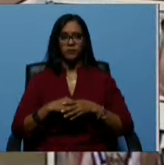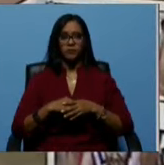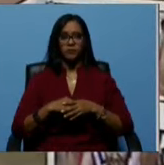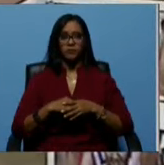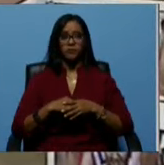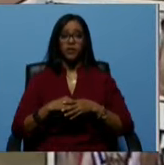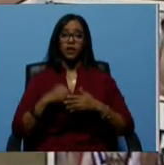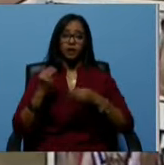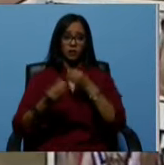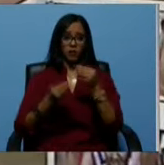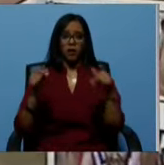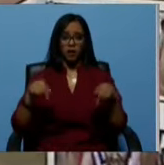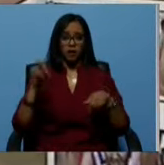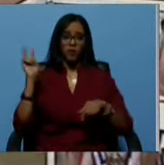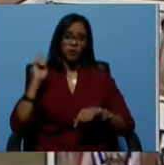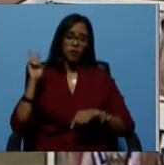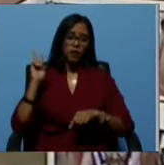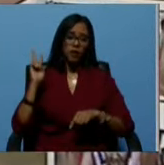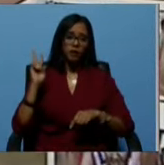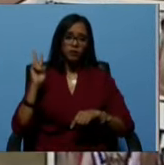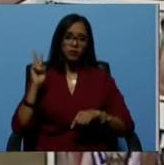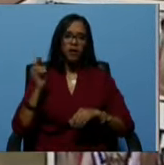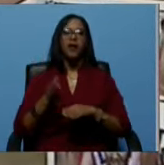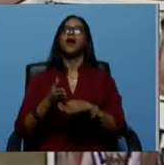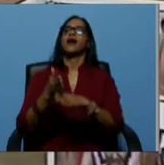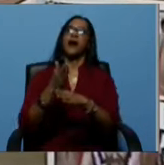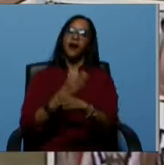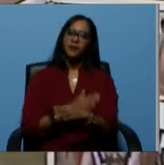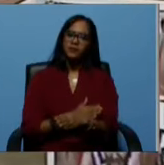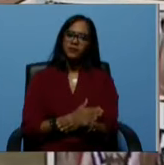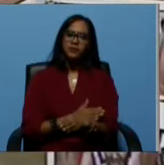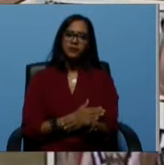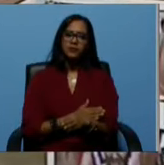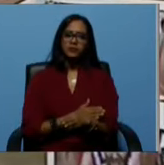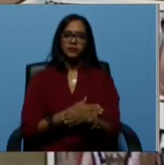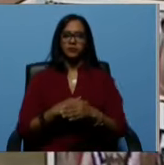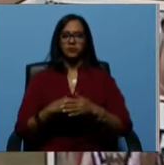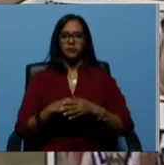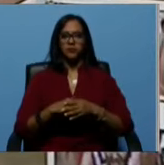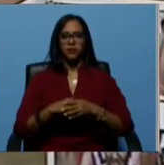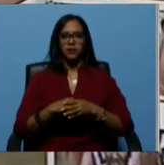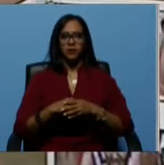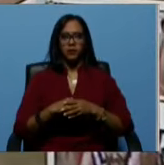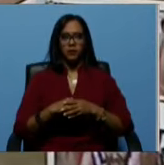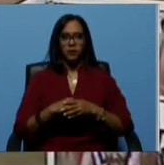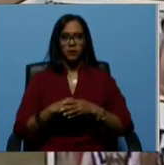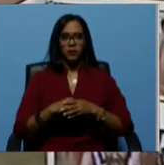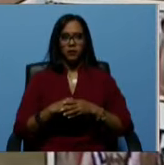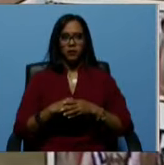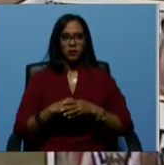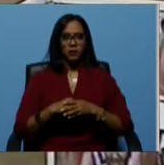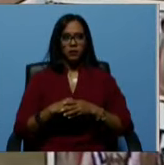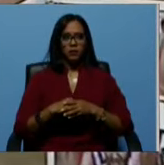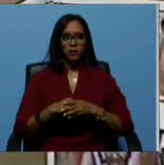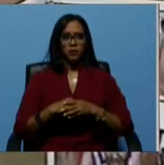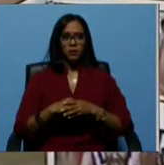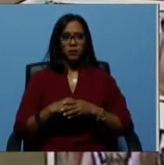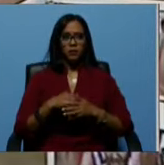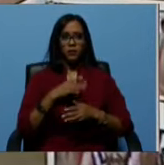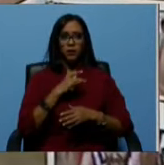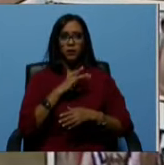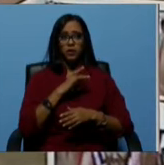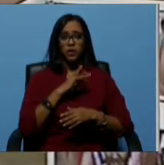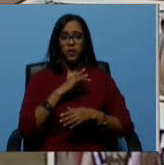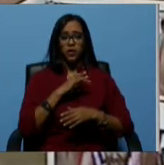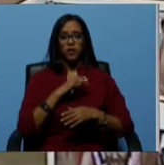Eso lo hacían aquí en Venezuela, antes que en que en la Chile de